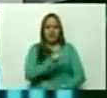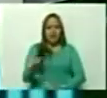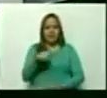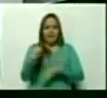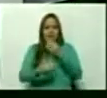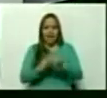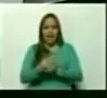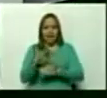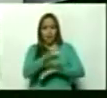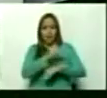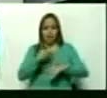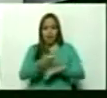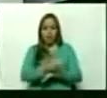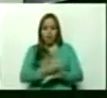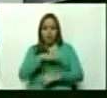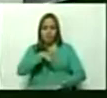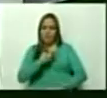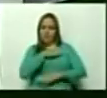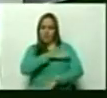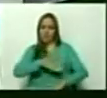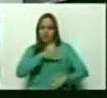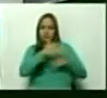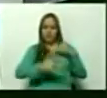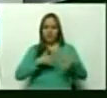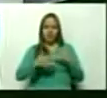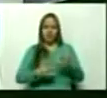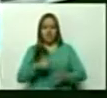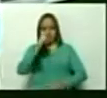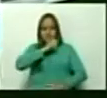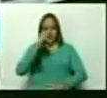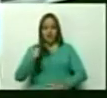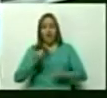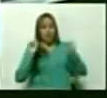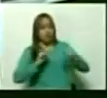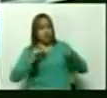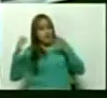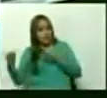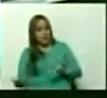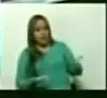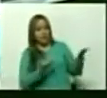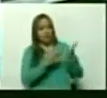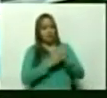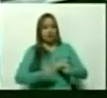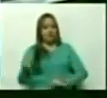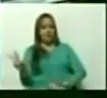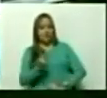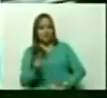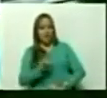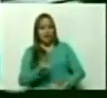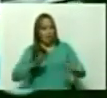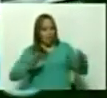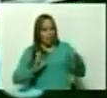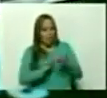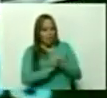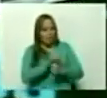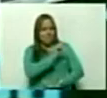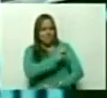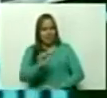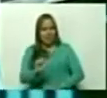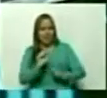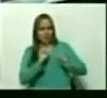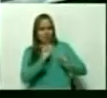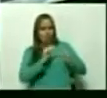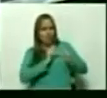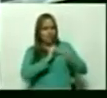Ejecutivo Nacional y Regional para que puedan disfrutar de este aniversario. Bueno, sí, invitamos a toda Venezuela a que nos acompañen en la semana de Punto